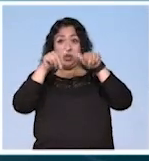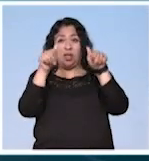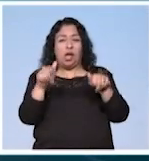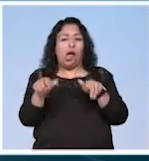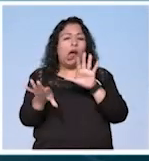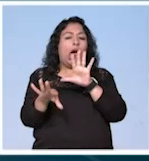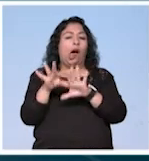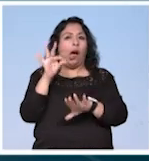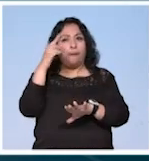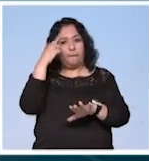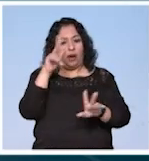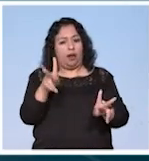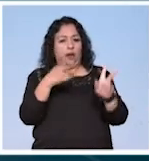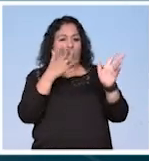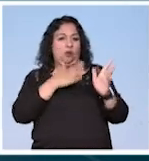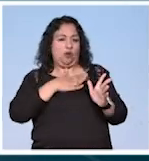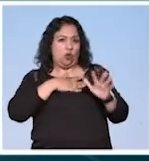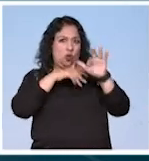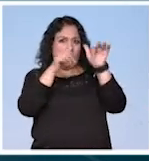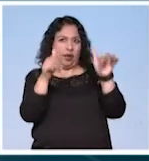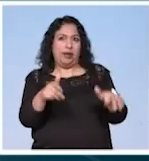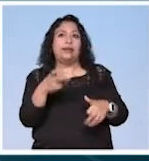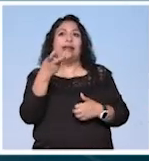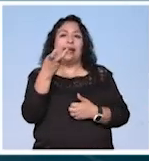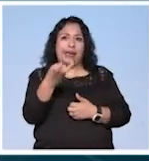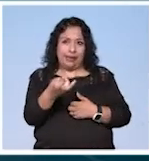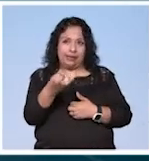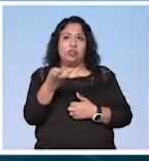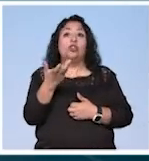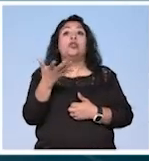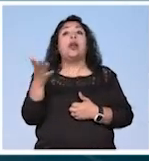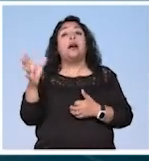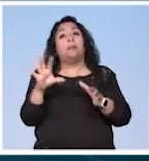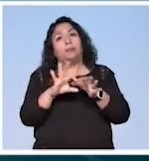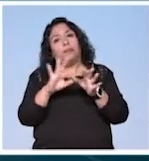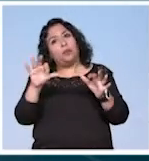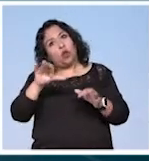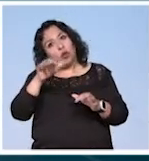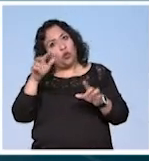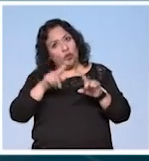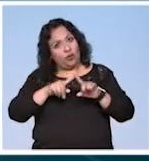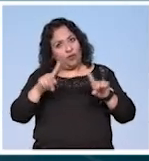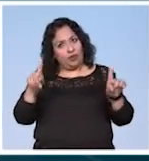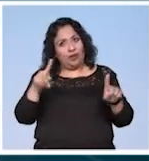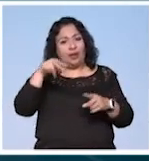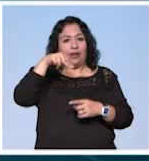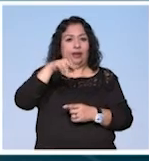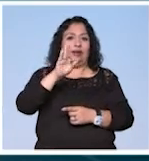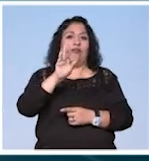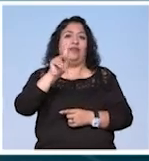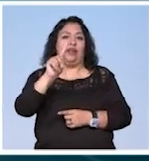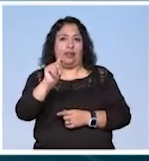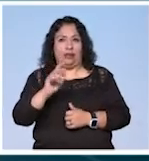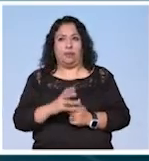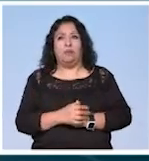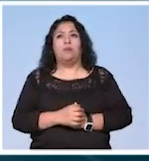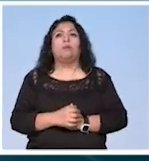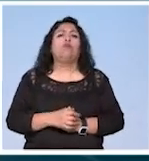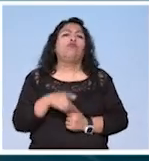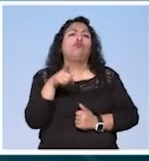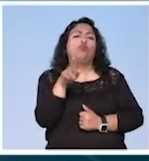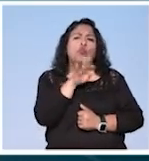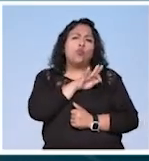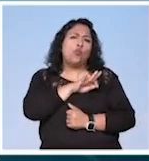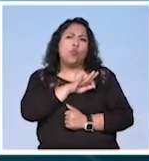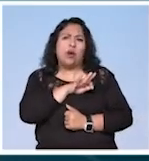para vender sus obras y es donde ya se se desprende otra vertiente de los nfts O sea tú